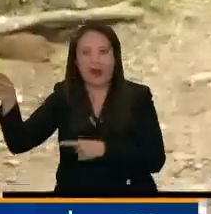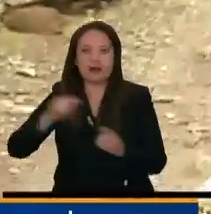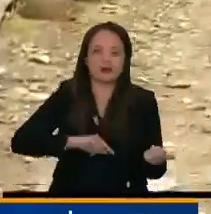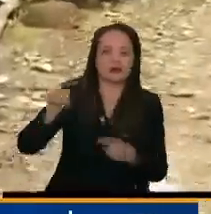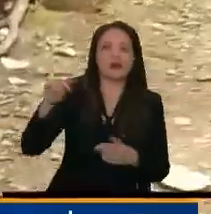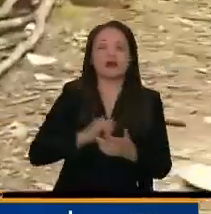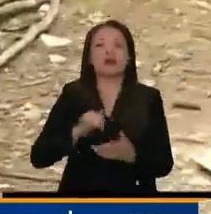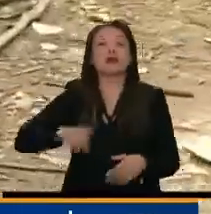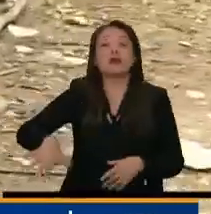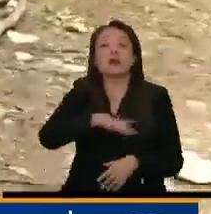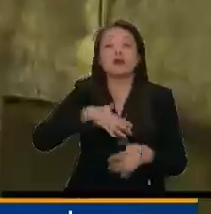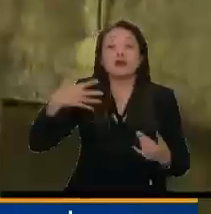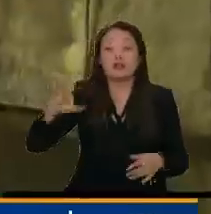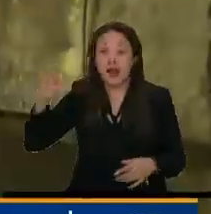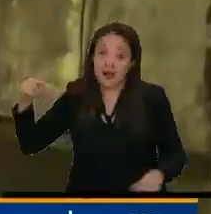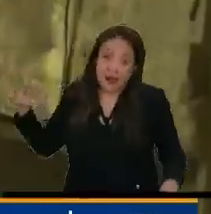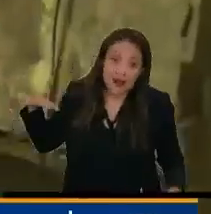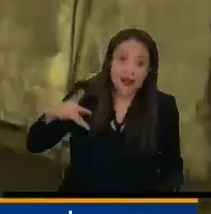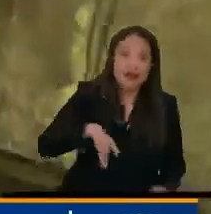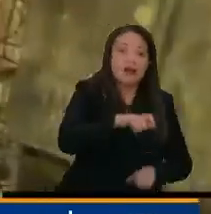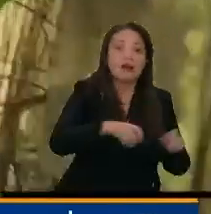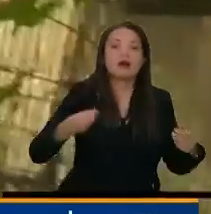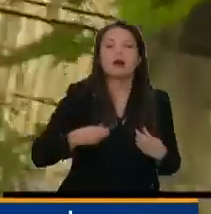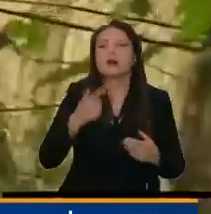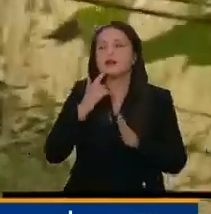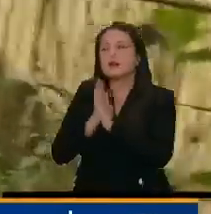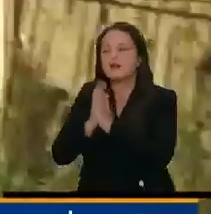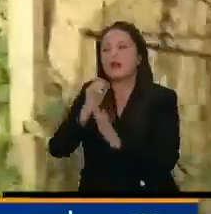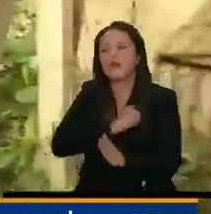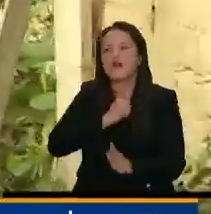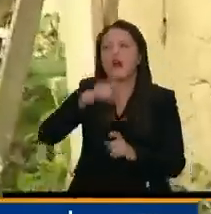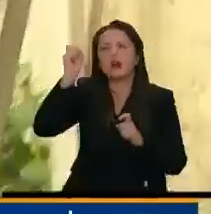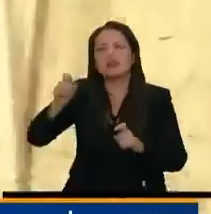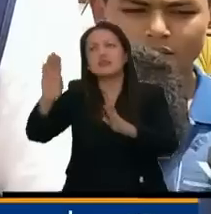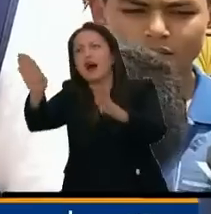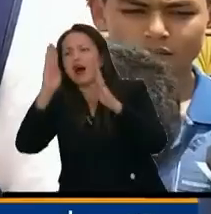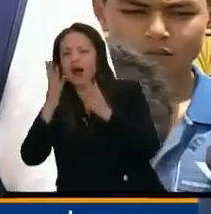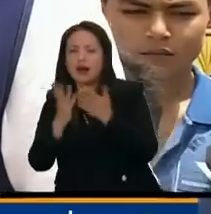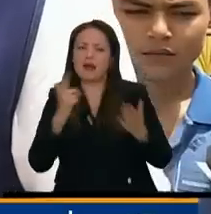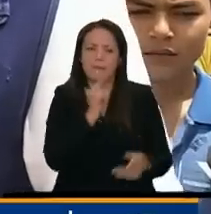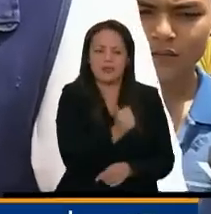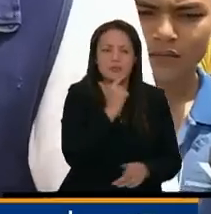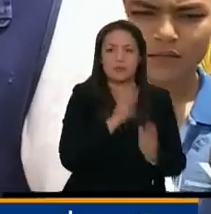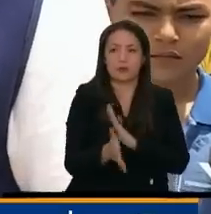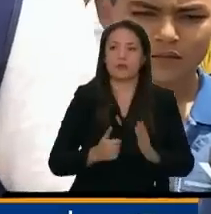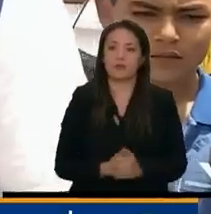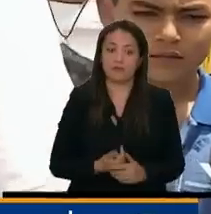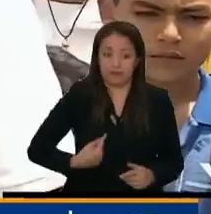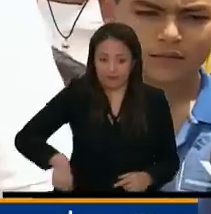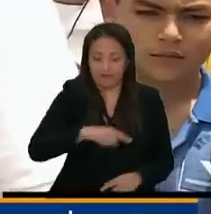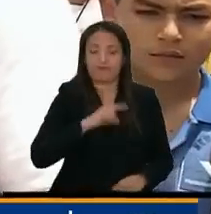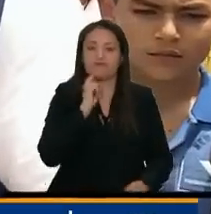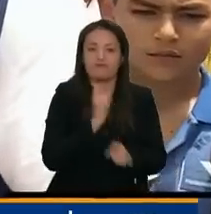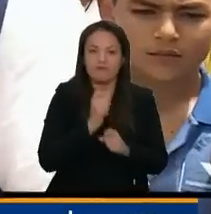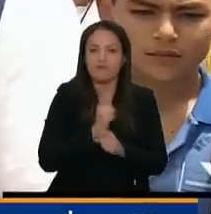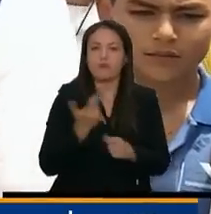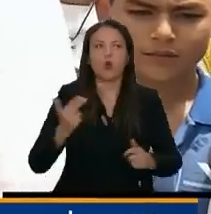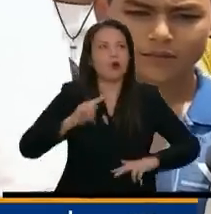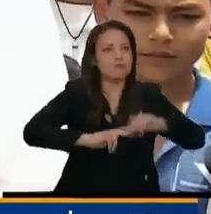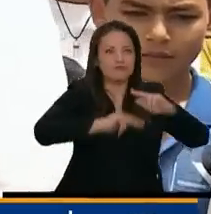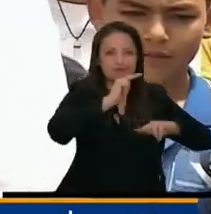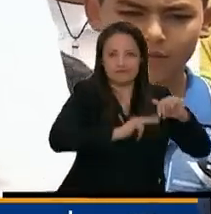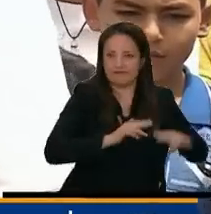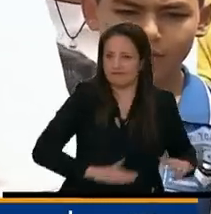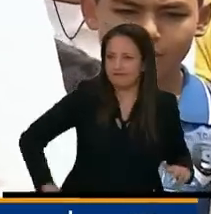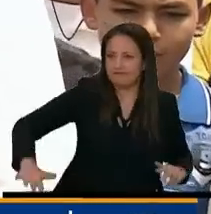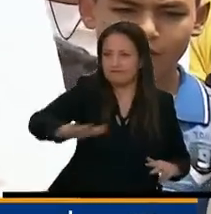municipio, sus habitantes piden desesperadamente que las autoridades los escuchen. Tenemos dificultades en la parte de infraestructura de